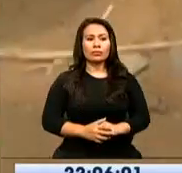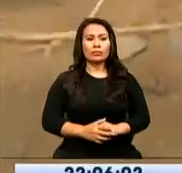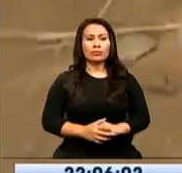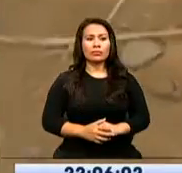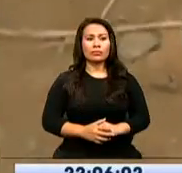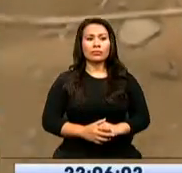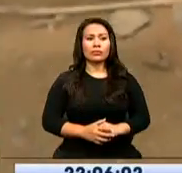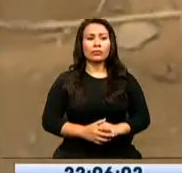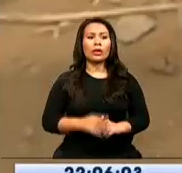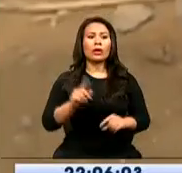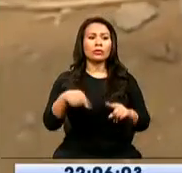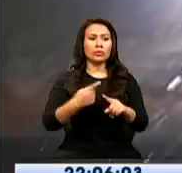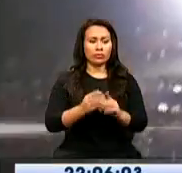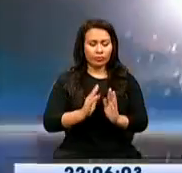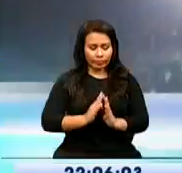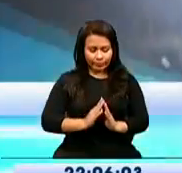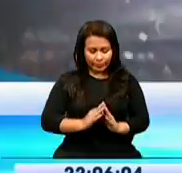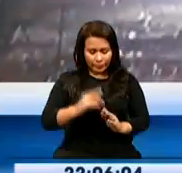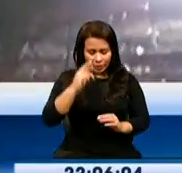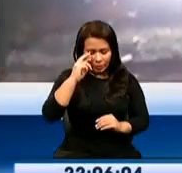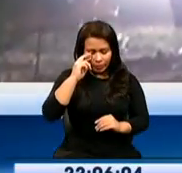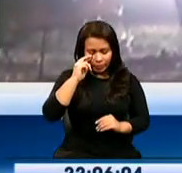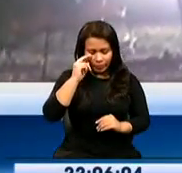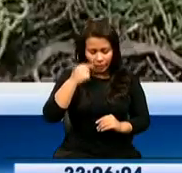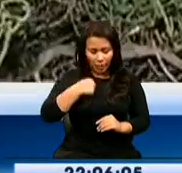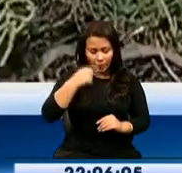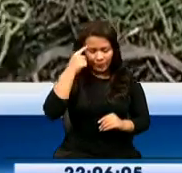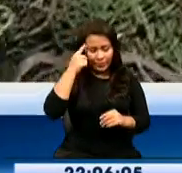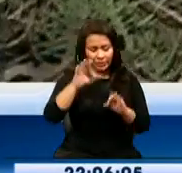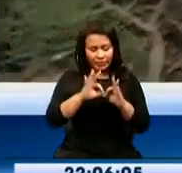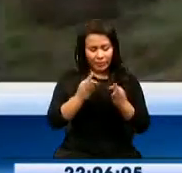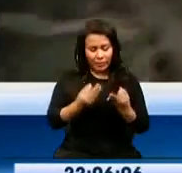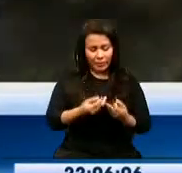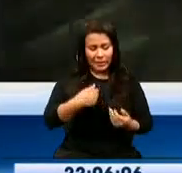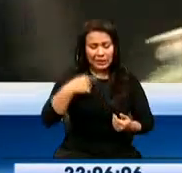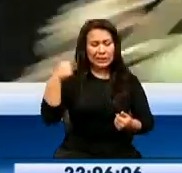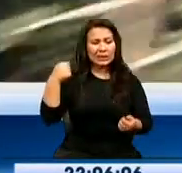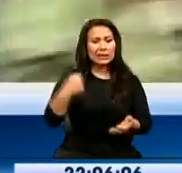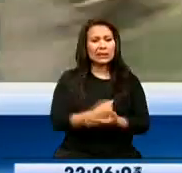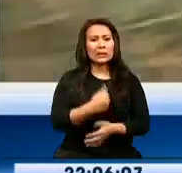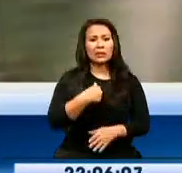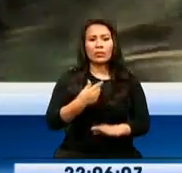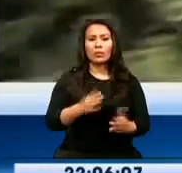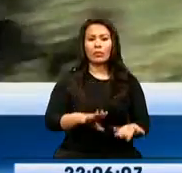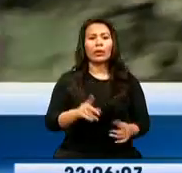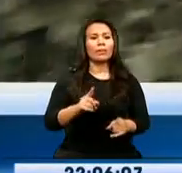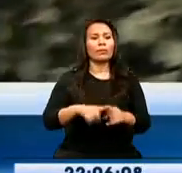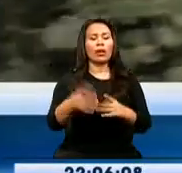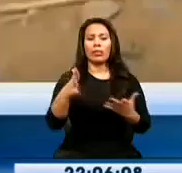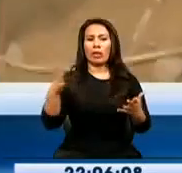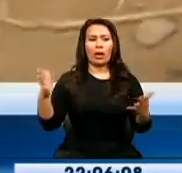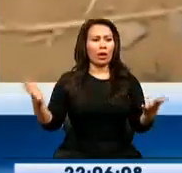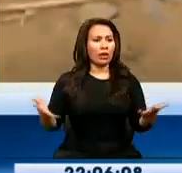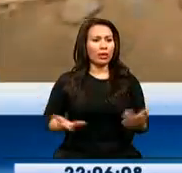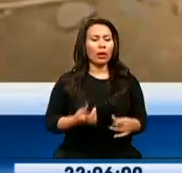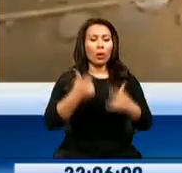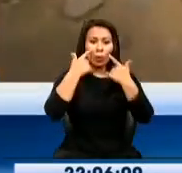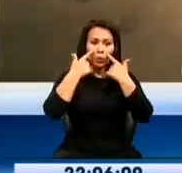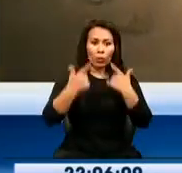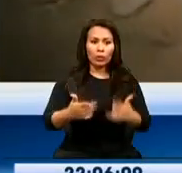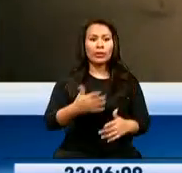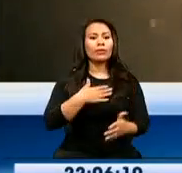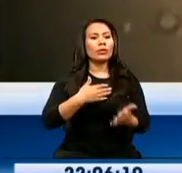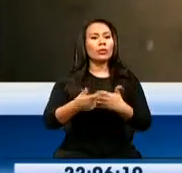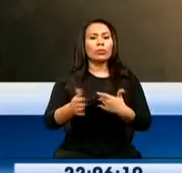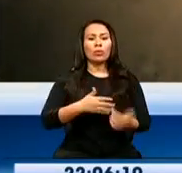Solo eché la cabeza, cerré mis ojos, pensé en mi familia y le pedí a Dios que los cuide, que no importa,